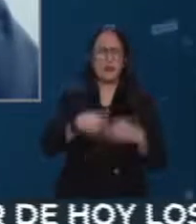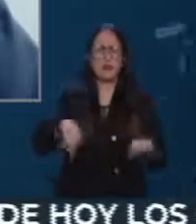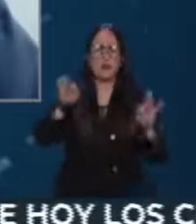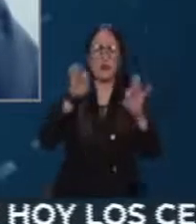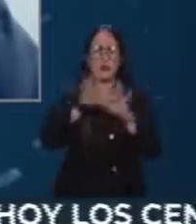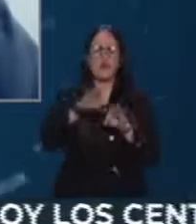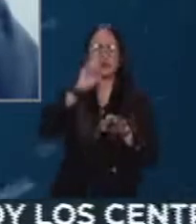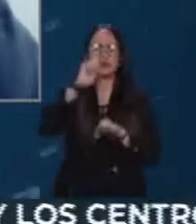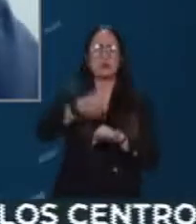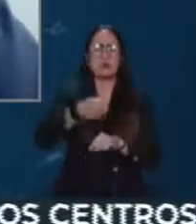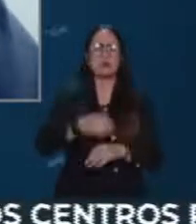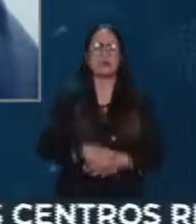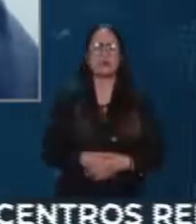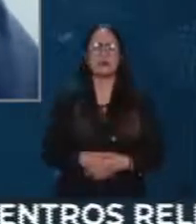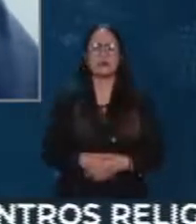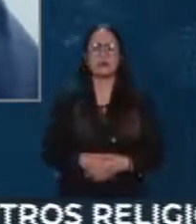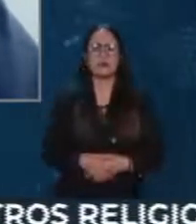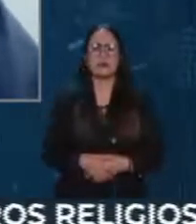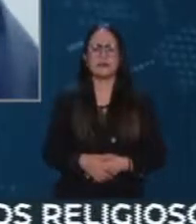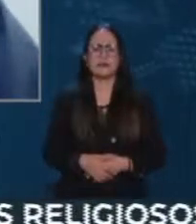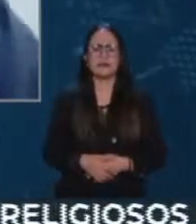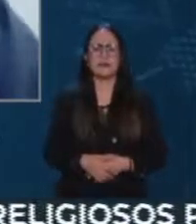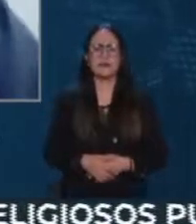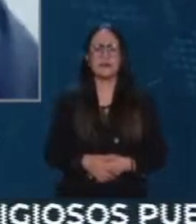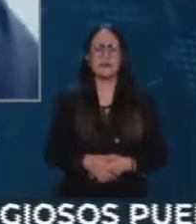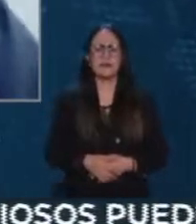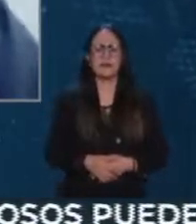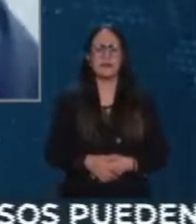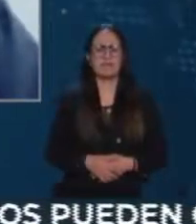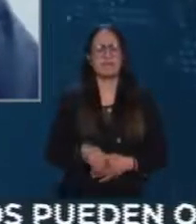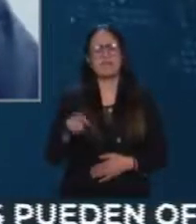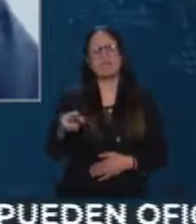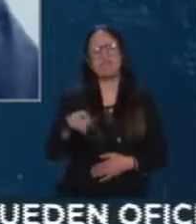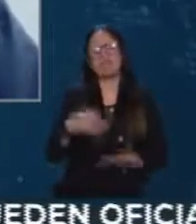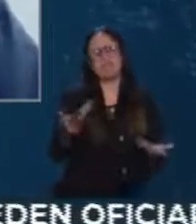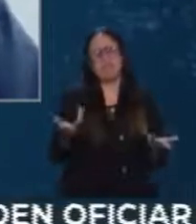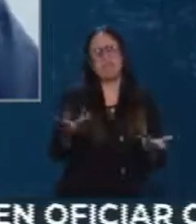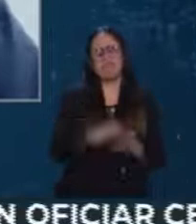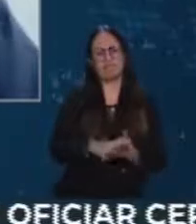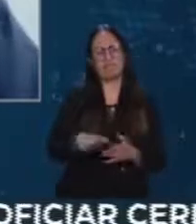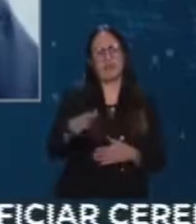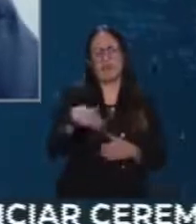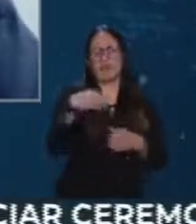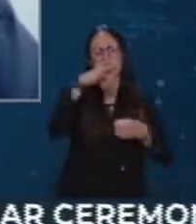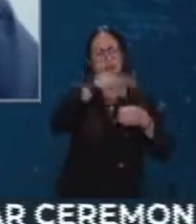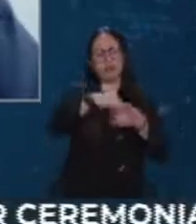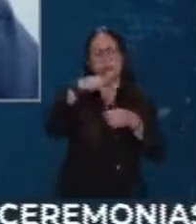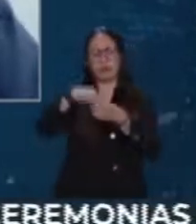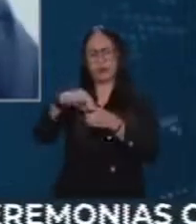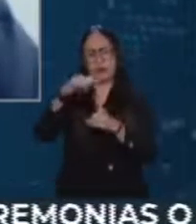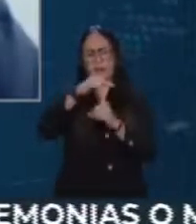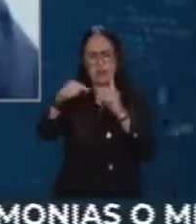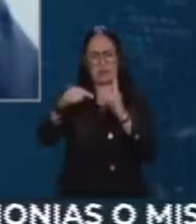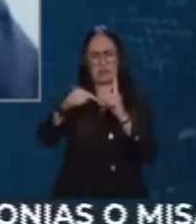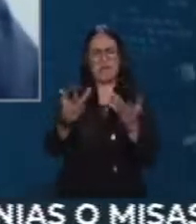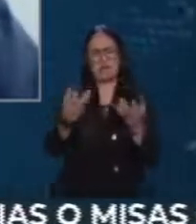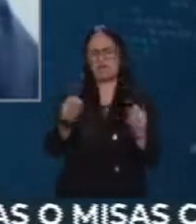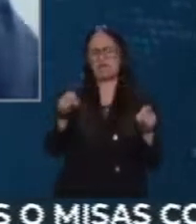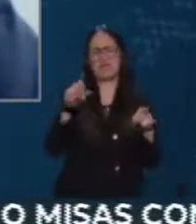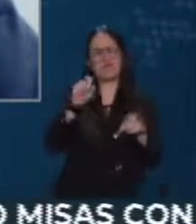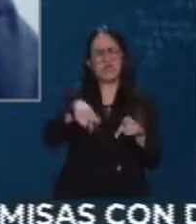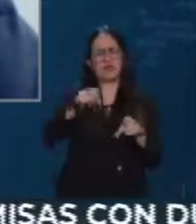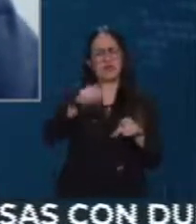es un problema que se presenta con regularidad precisamente en las elecciones intermedias, como es este caso,